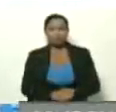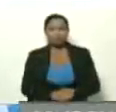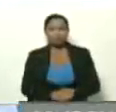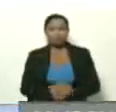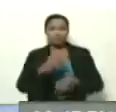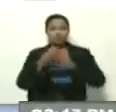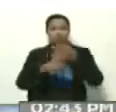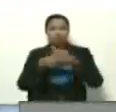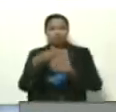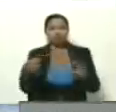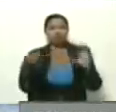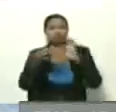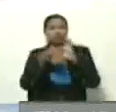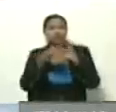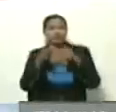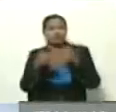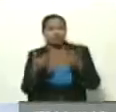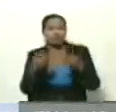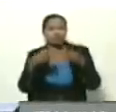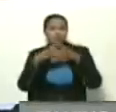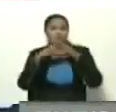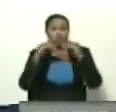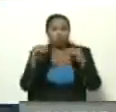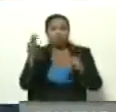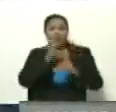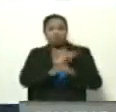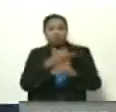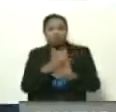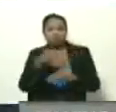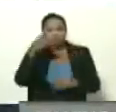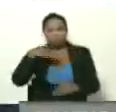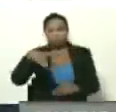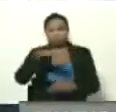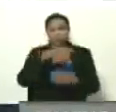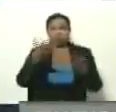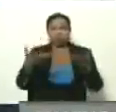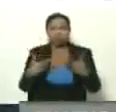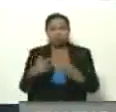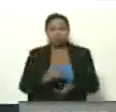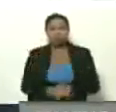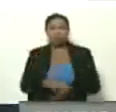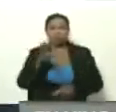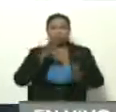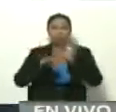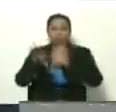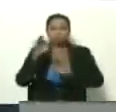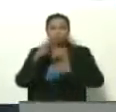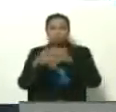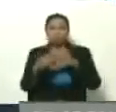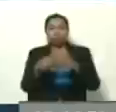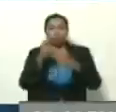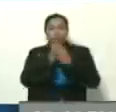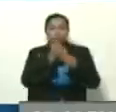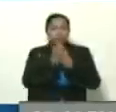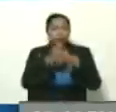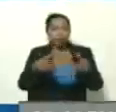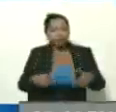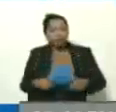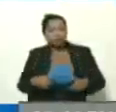¿Cómo articular toda esta fuerza que nuestro pueblo nos ha dado en las elecciones con una gestión